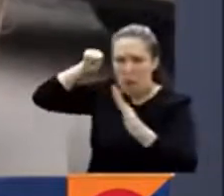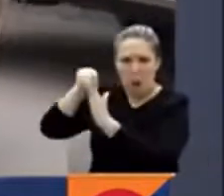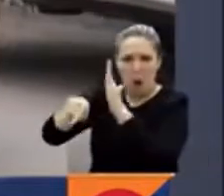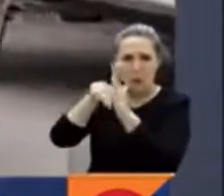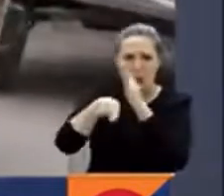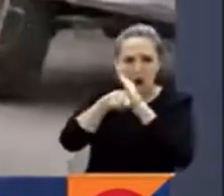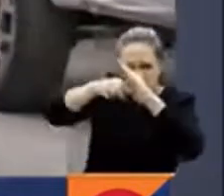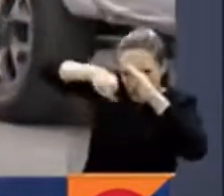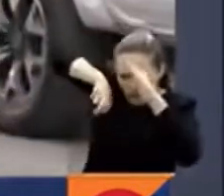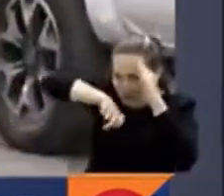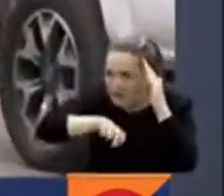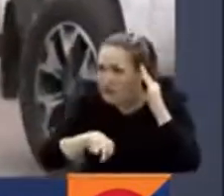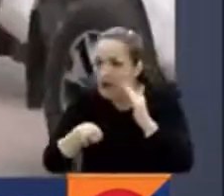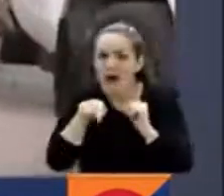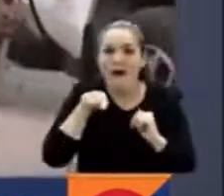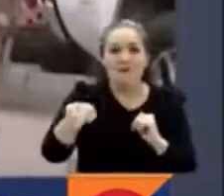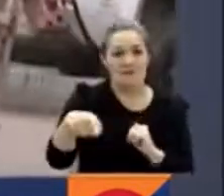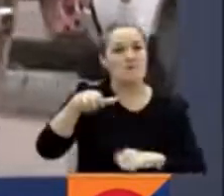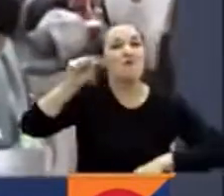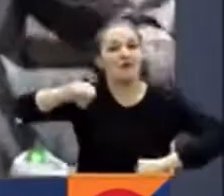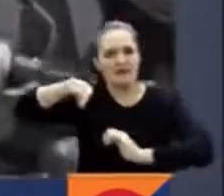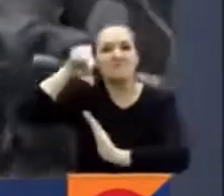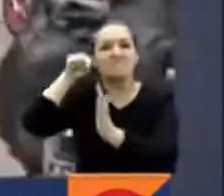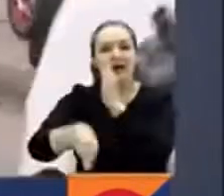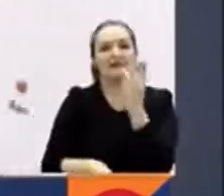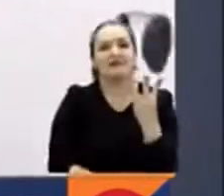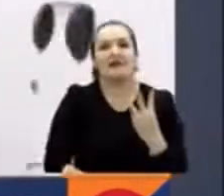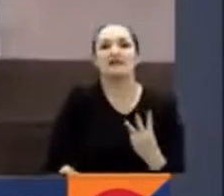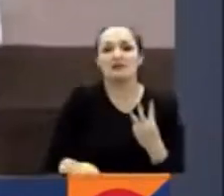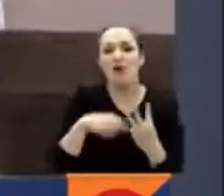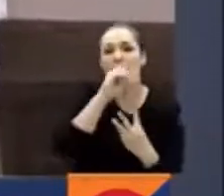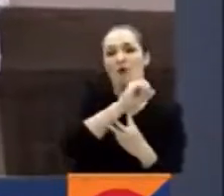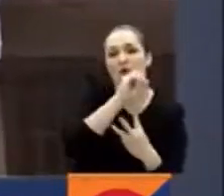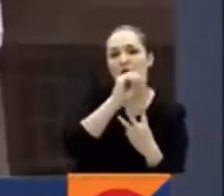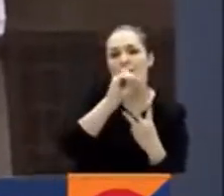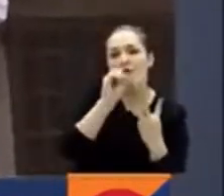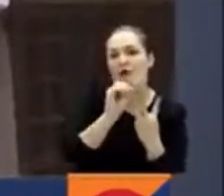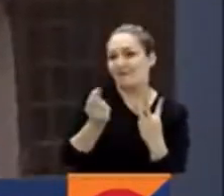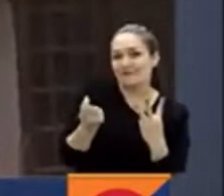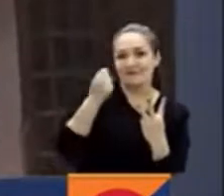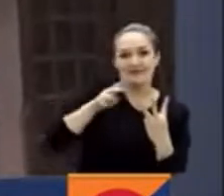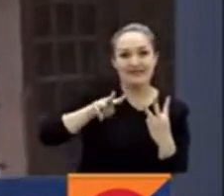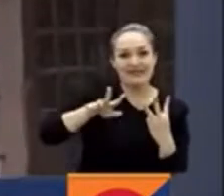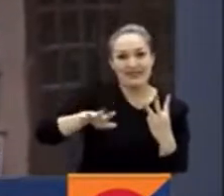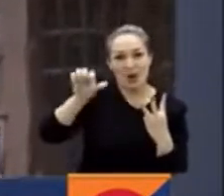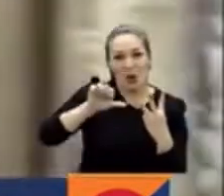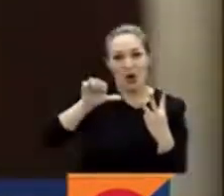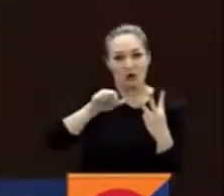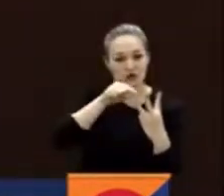posiblemente, presuntamente, fueron asesinados estos 3 hombres que fueron hallados el pasado 25 de agosto.